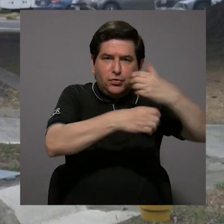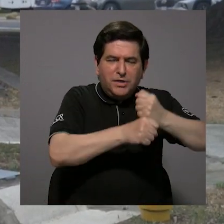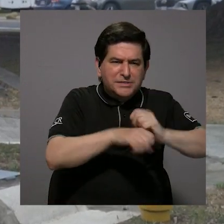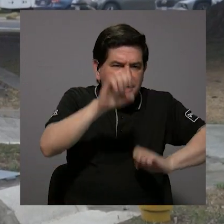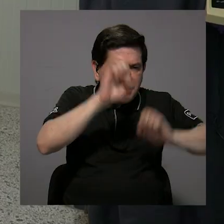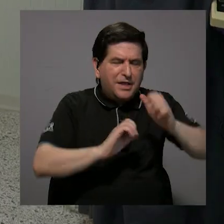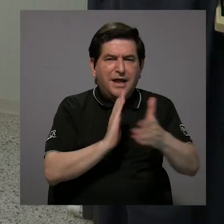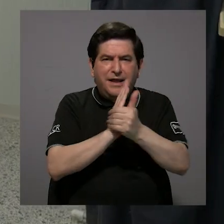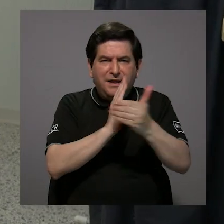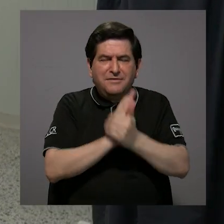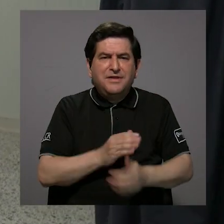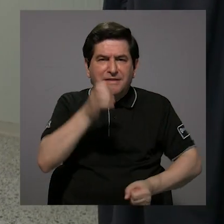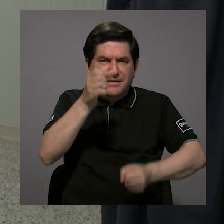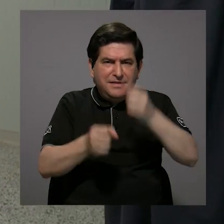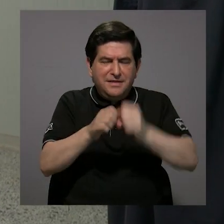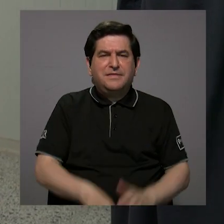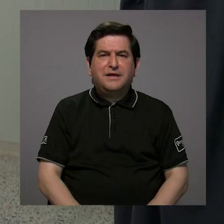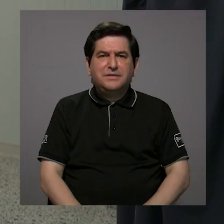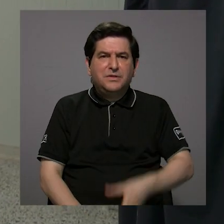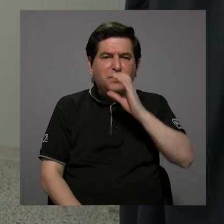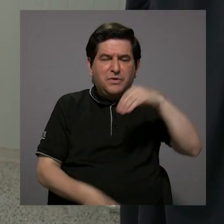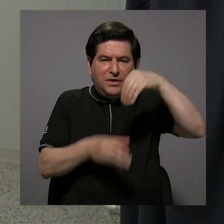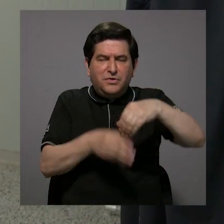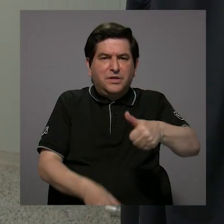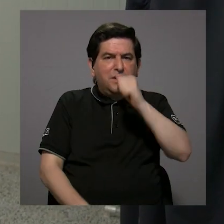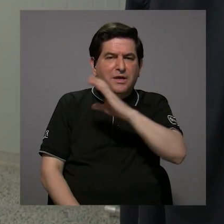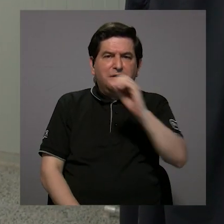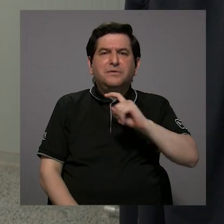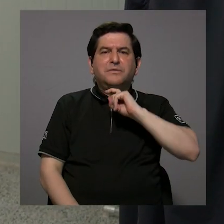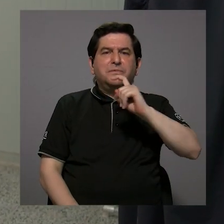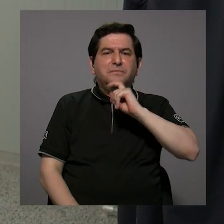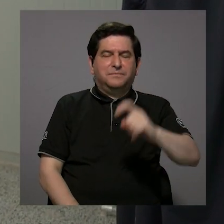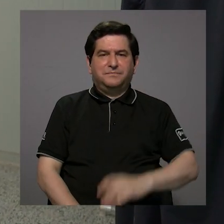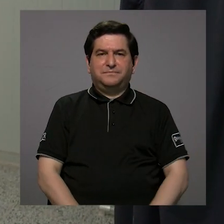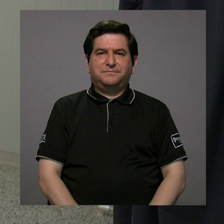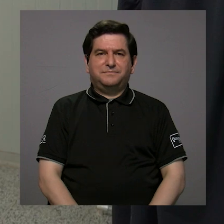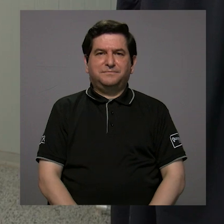estudio para evaluar la capacidad de la leche como bebida hidratante.